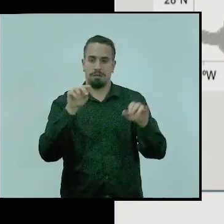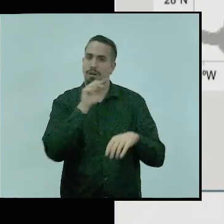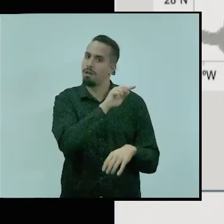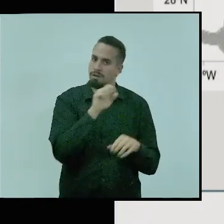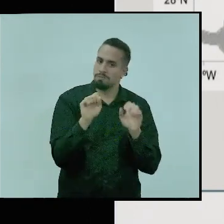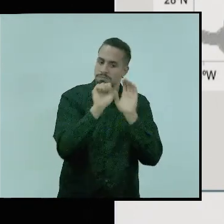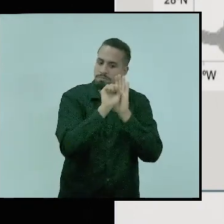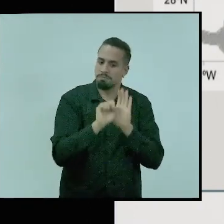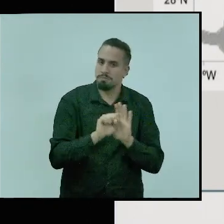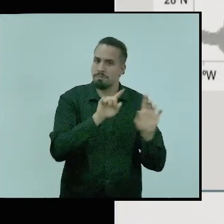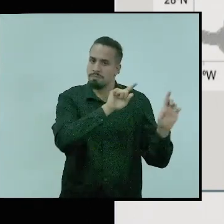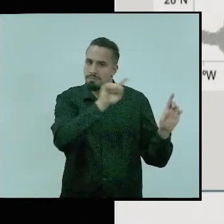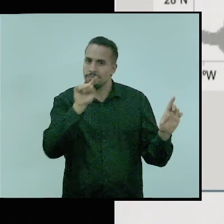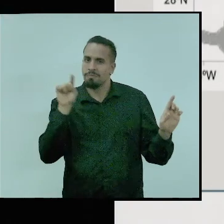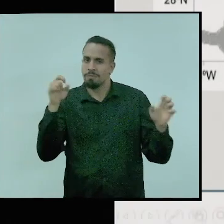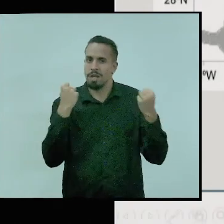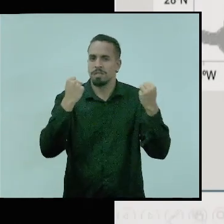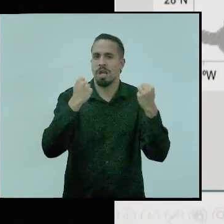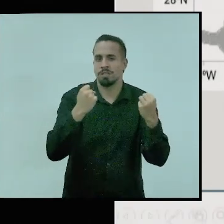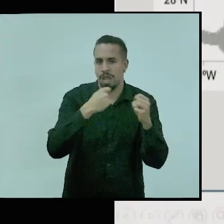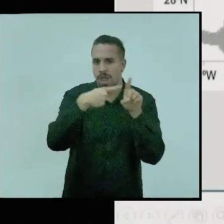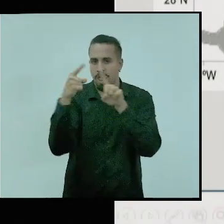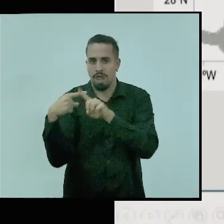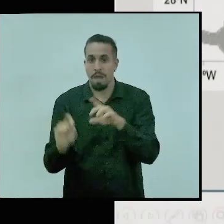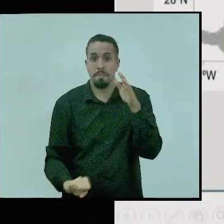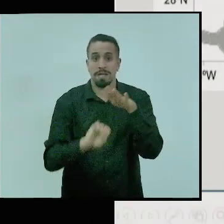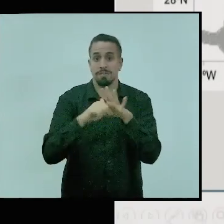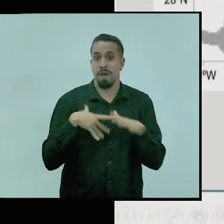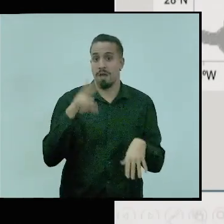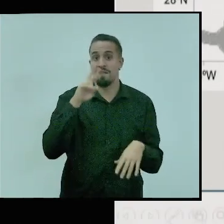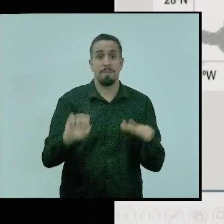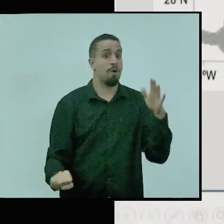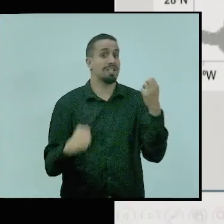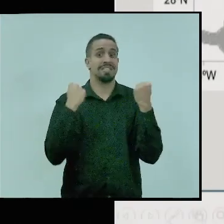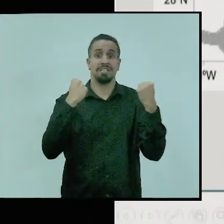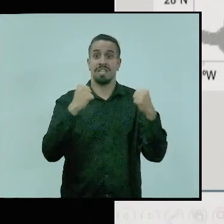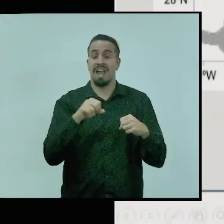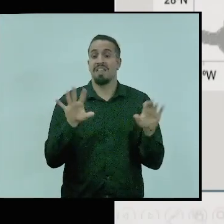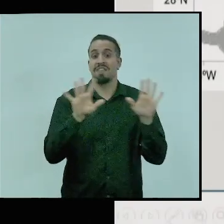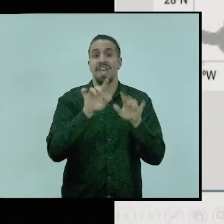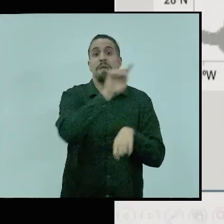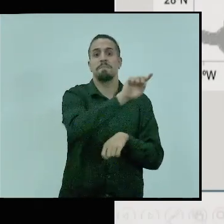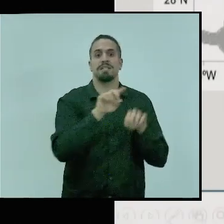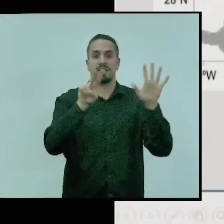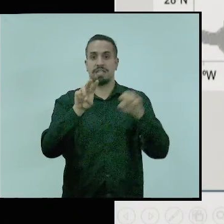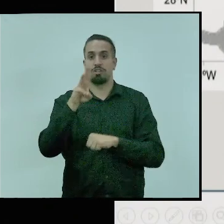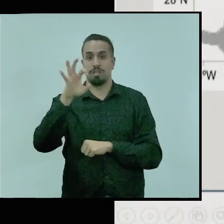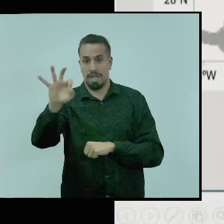marcan intensidades. La máxima que he podido observar es una intensidad 10, 1730.